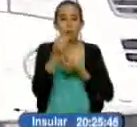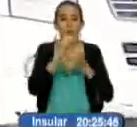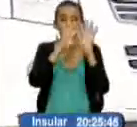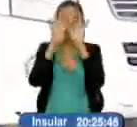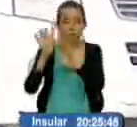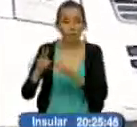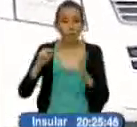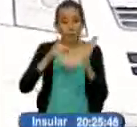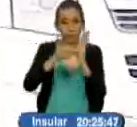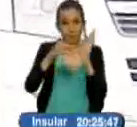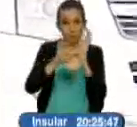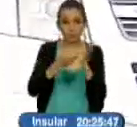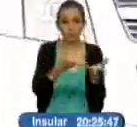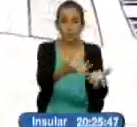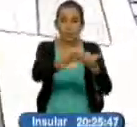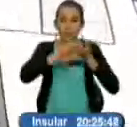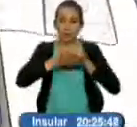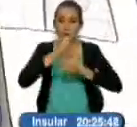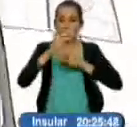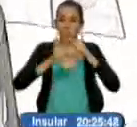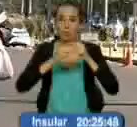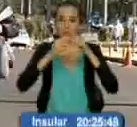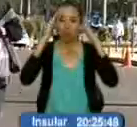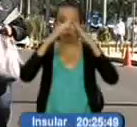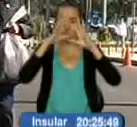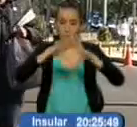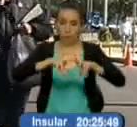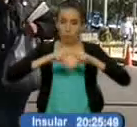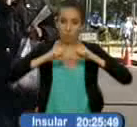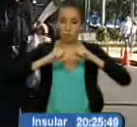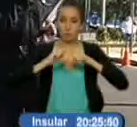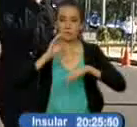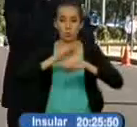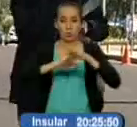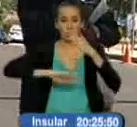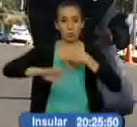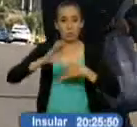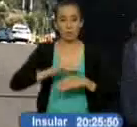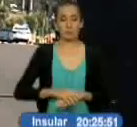dispositivos electrónicos que fueron incautados en los allanamientos de los procesados.